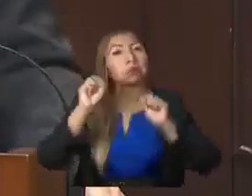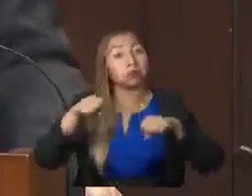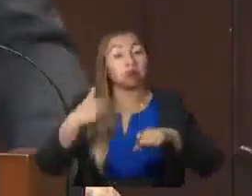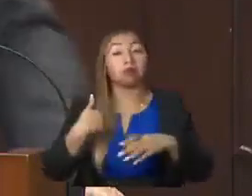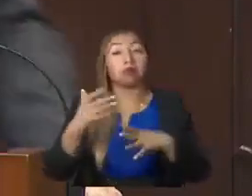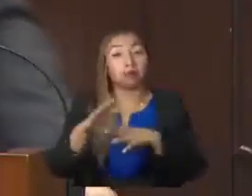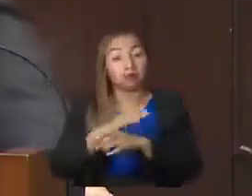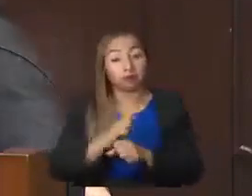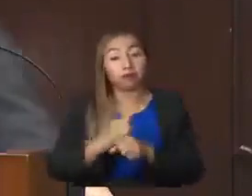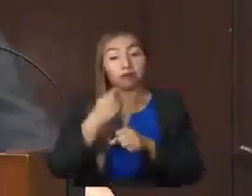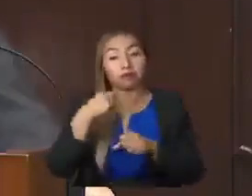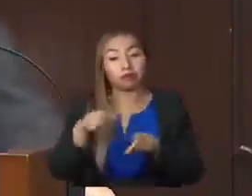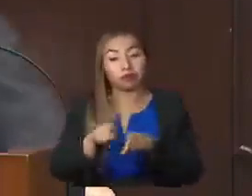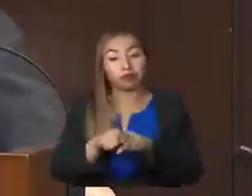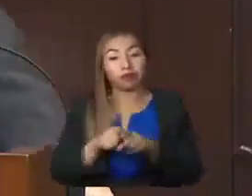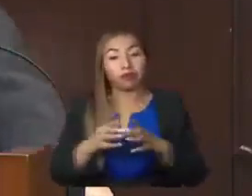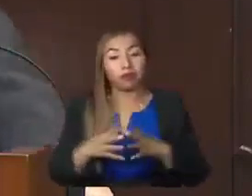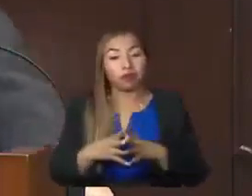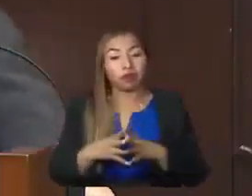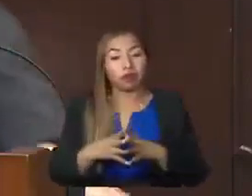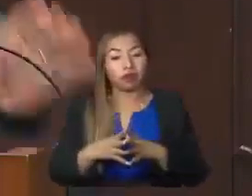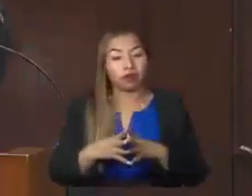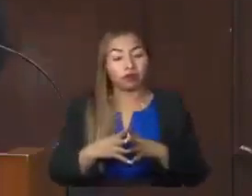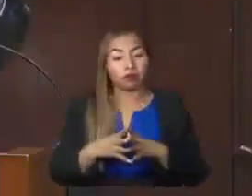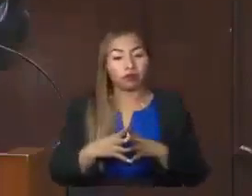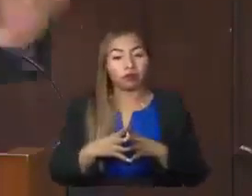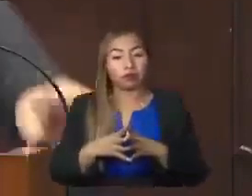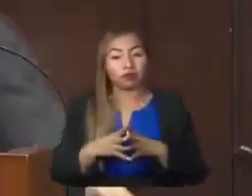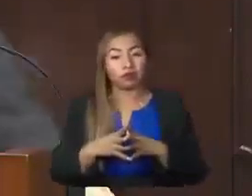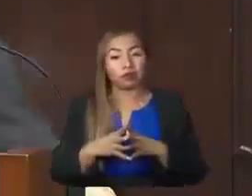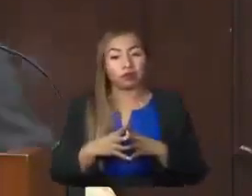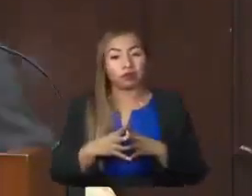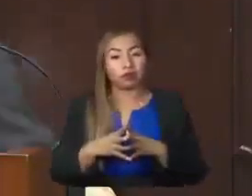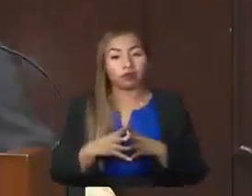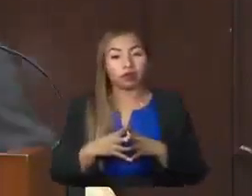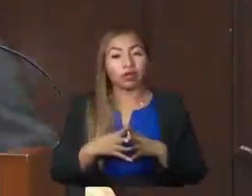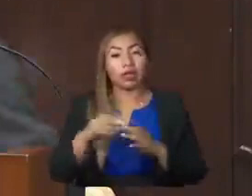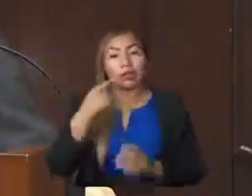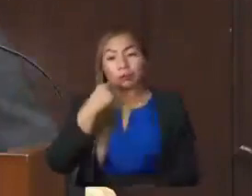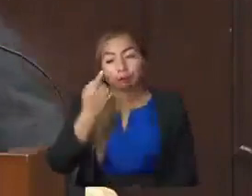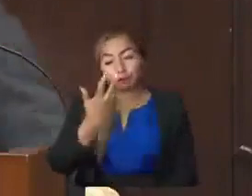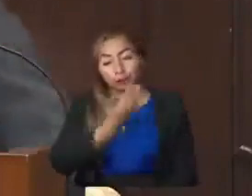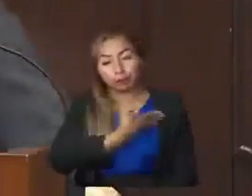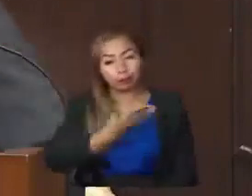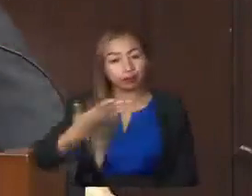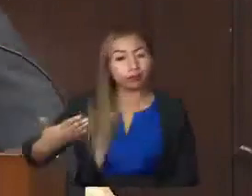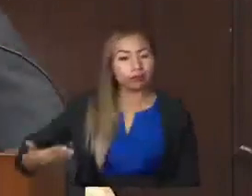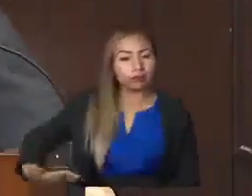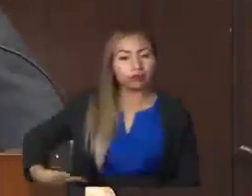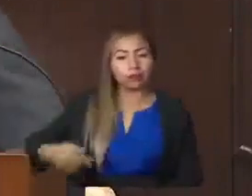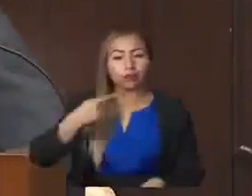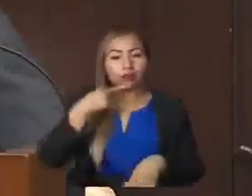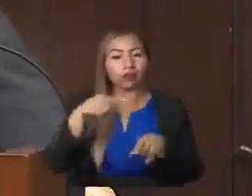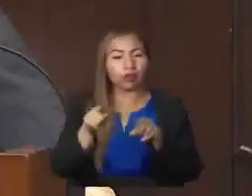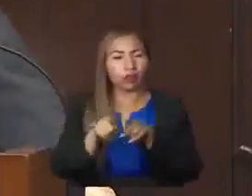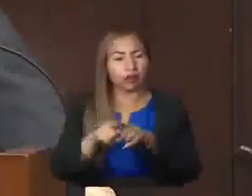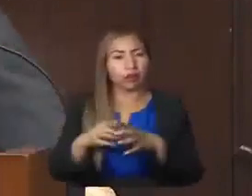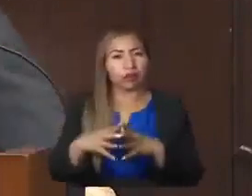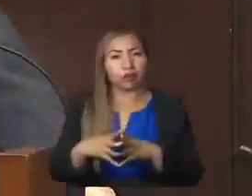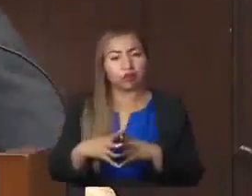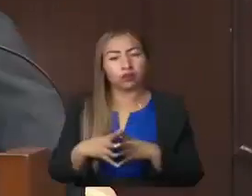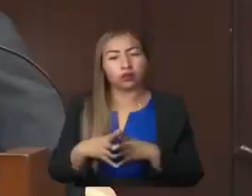En la relación del órgano legislativo, digo, ejecutivo, prevalece una gestión